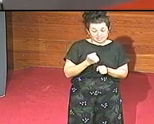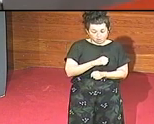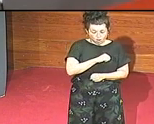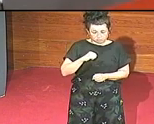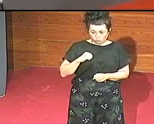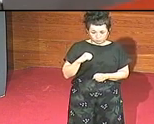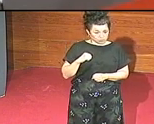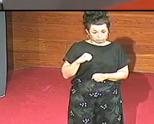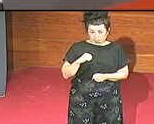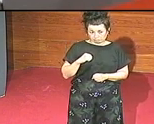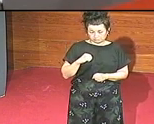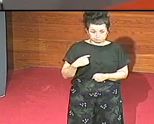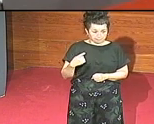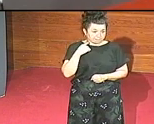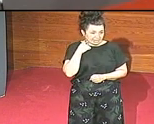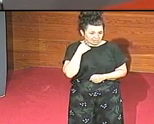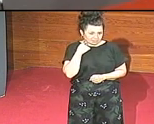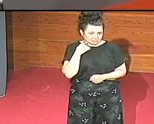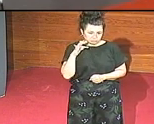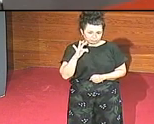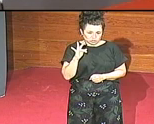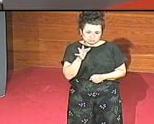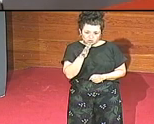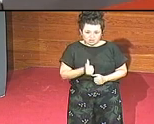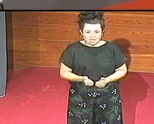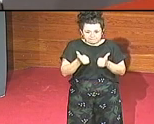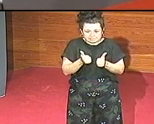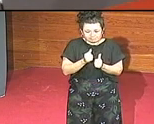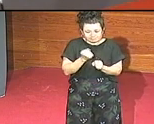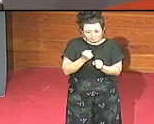para bien porque es un trabajo más de equipo